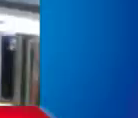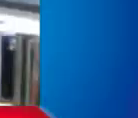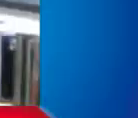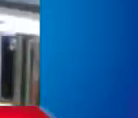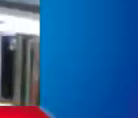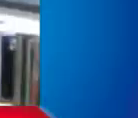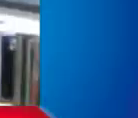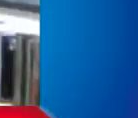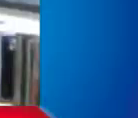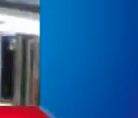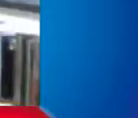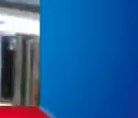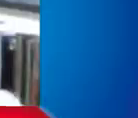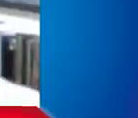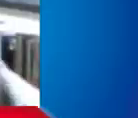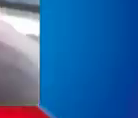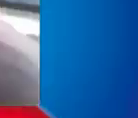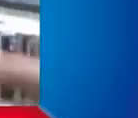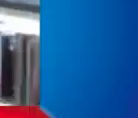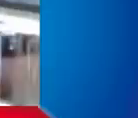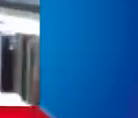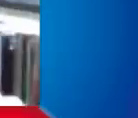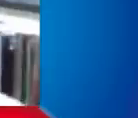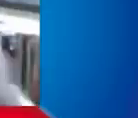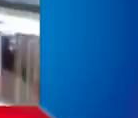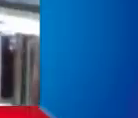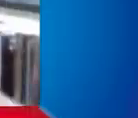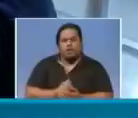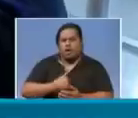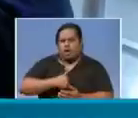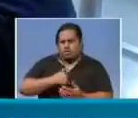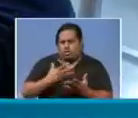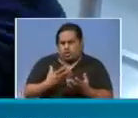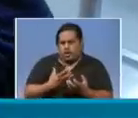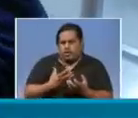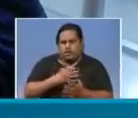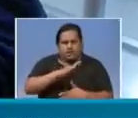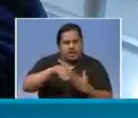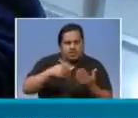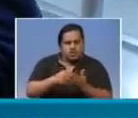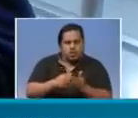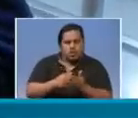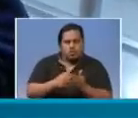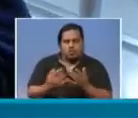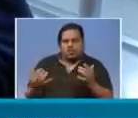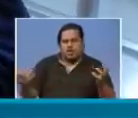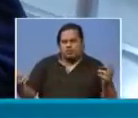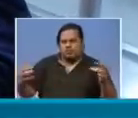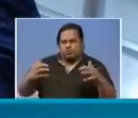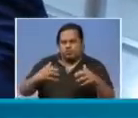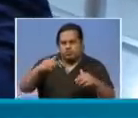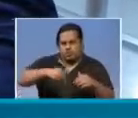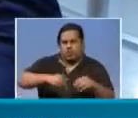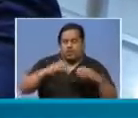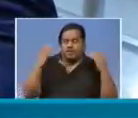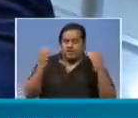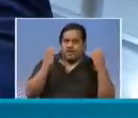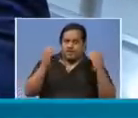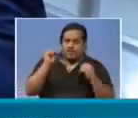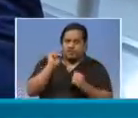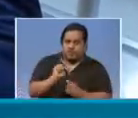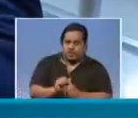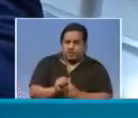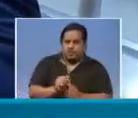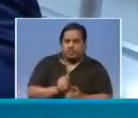alianzas preelectorales y a su vez desarrollar alianzas postelectorales en la Asamblea Legislativa